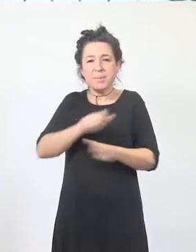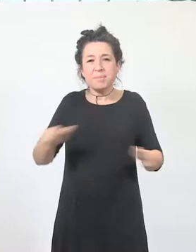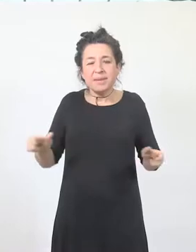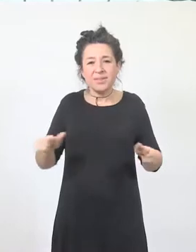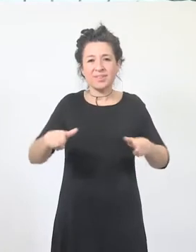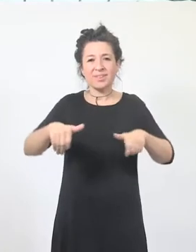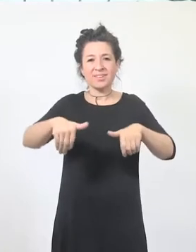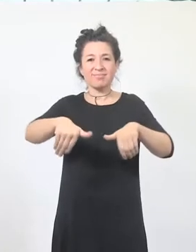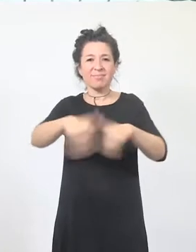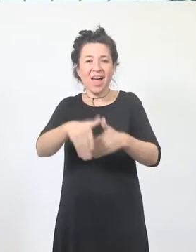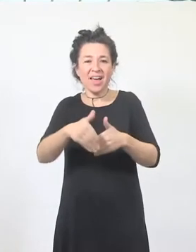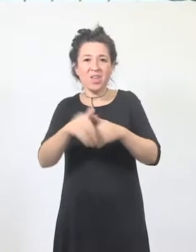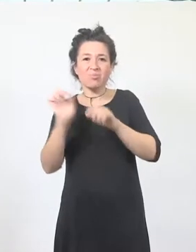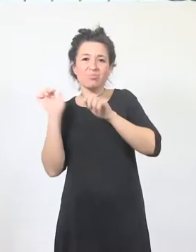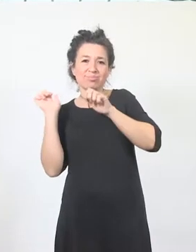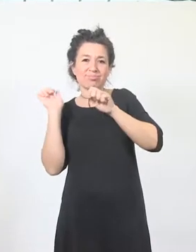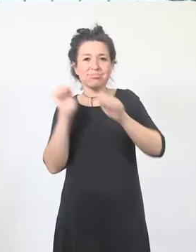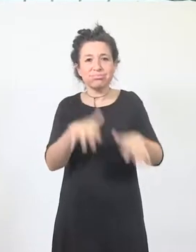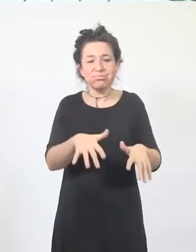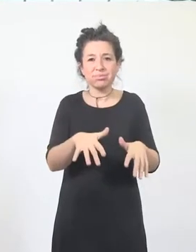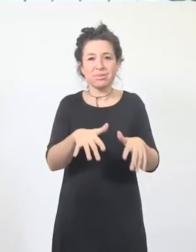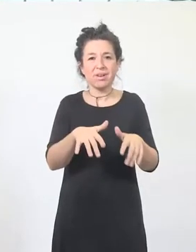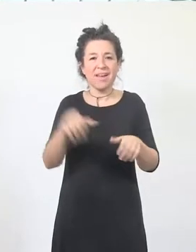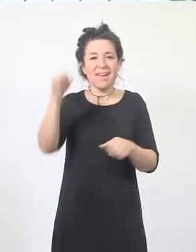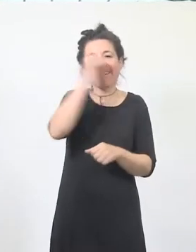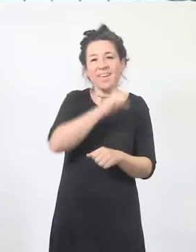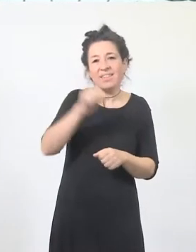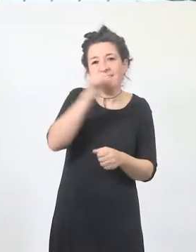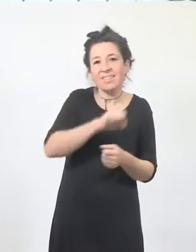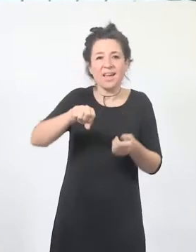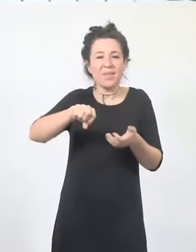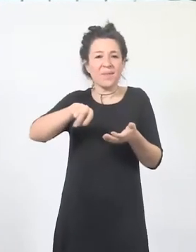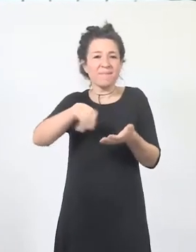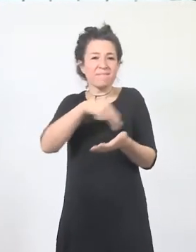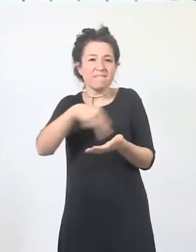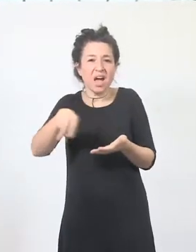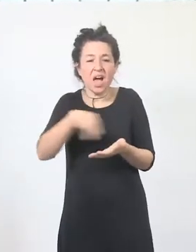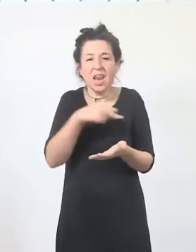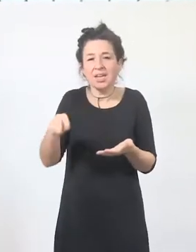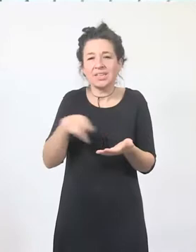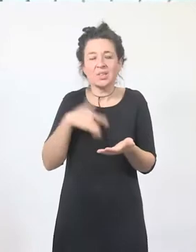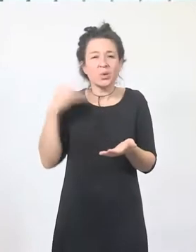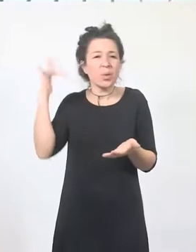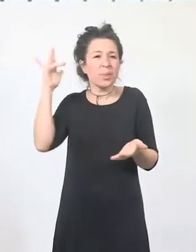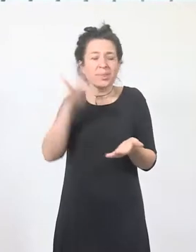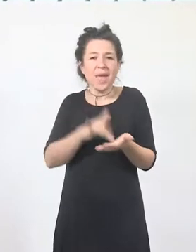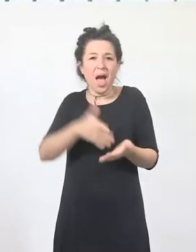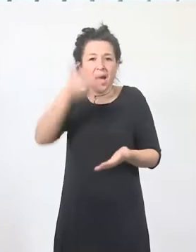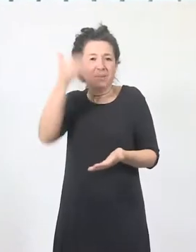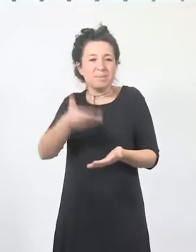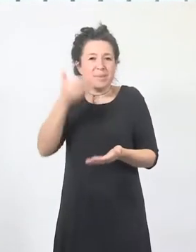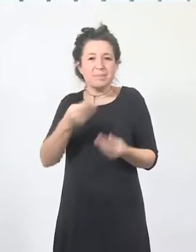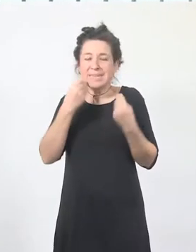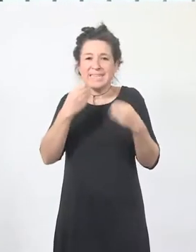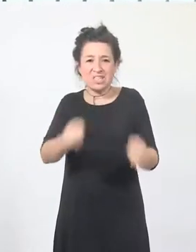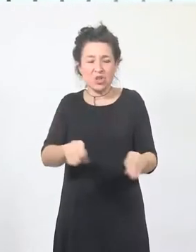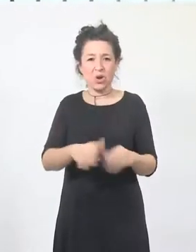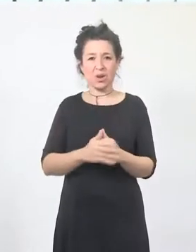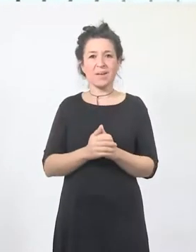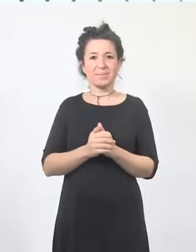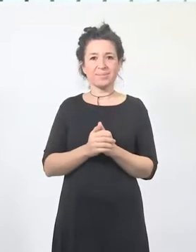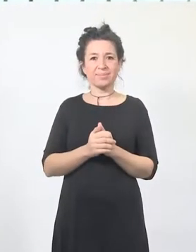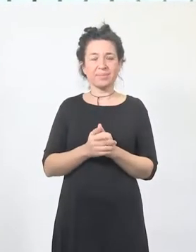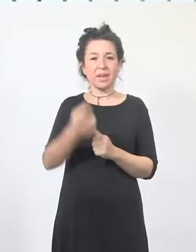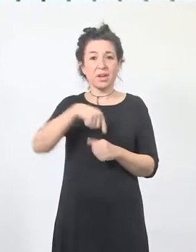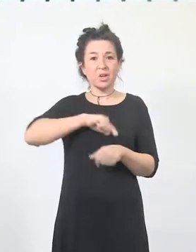pues salió toda la gente a la calle, cantando, bailando. Fue un día histórico. Y la